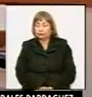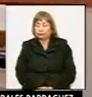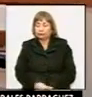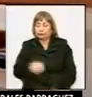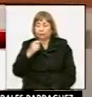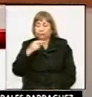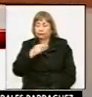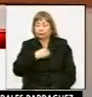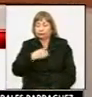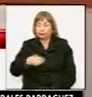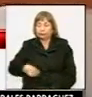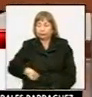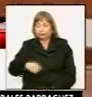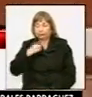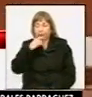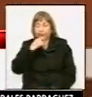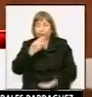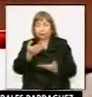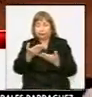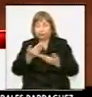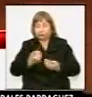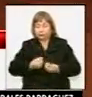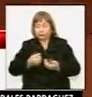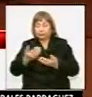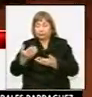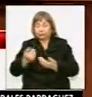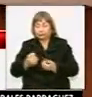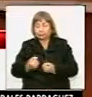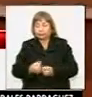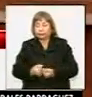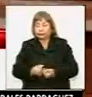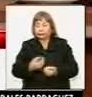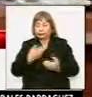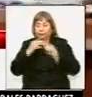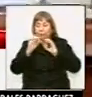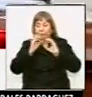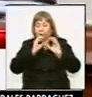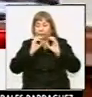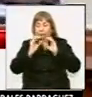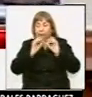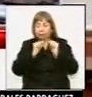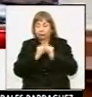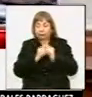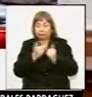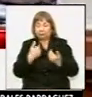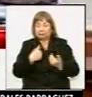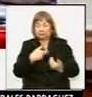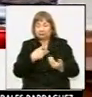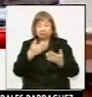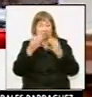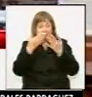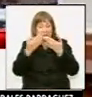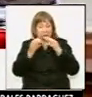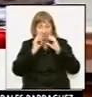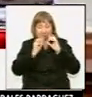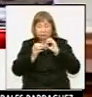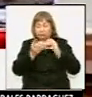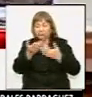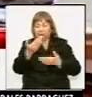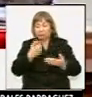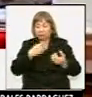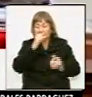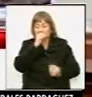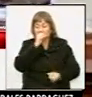recibe muchísimas comunicaciones. recibimos y atendemos lo que los medios de